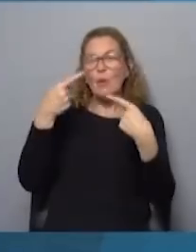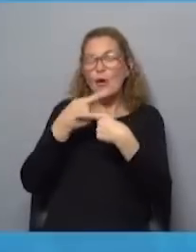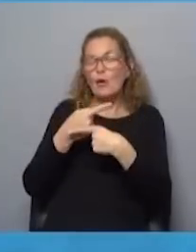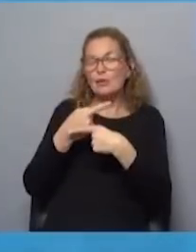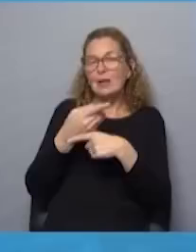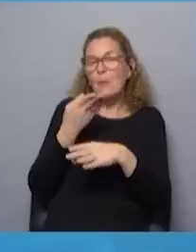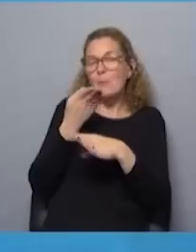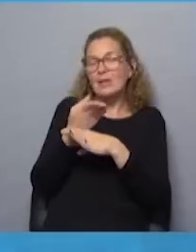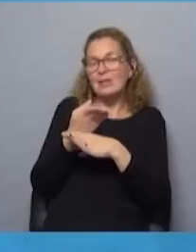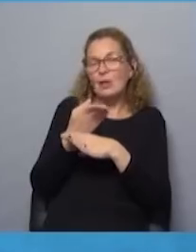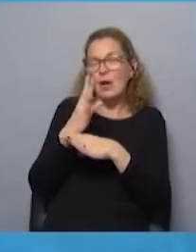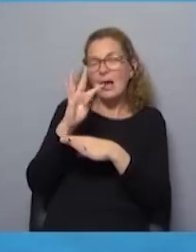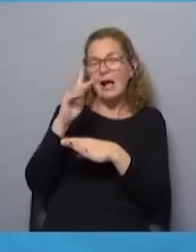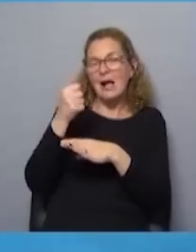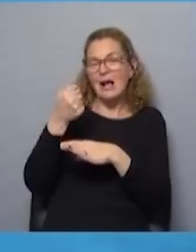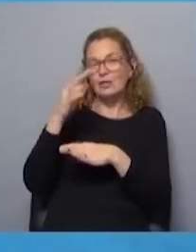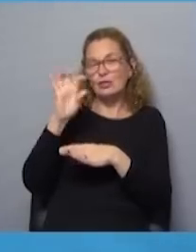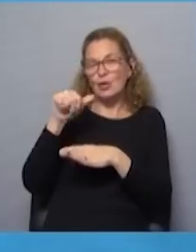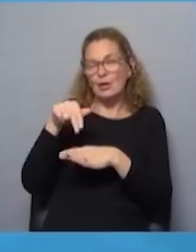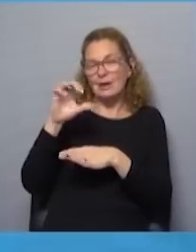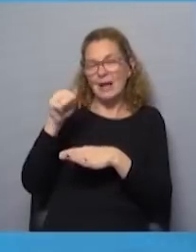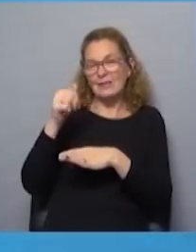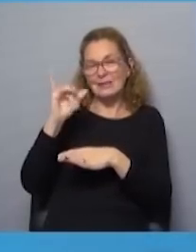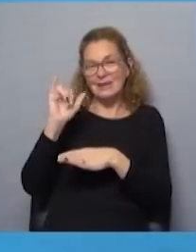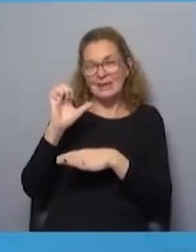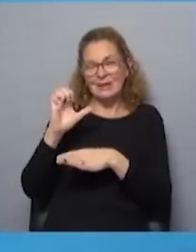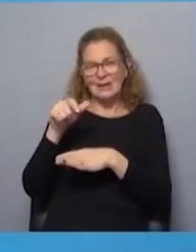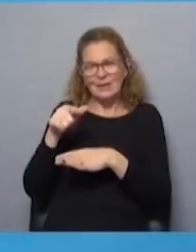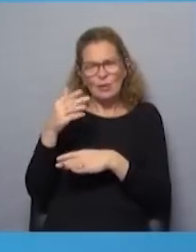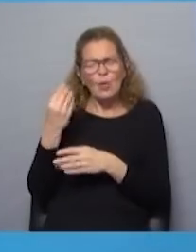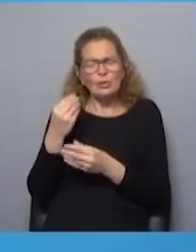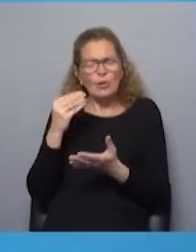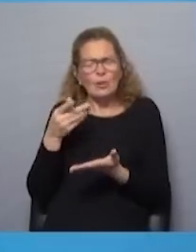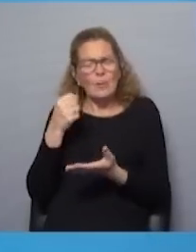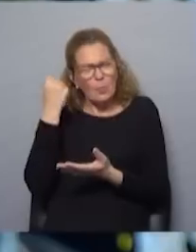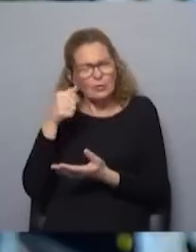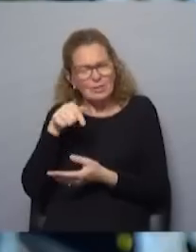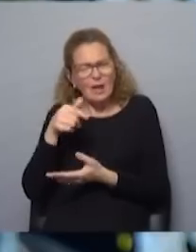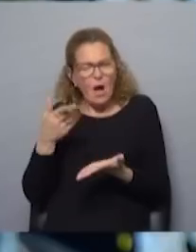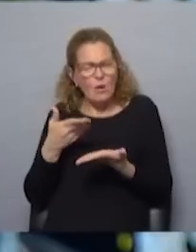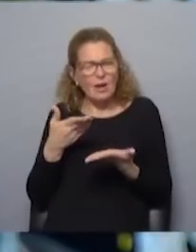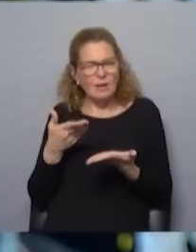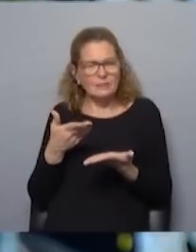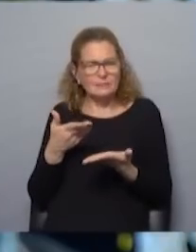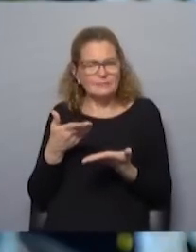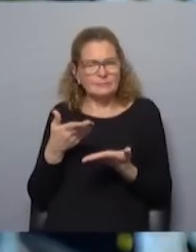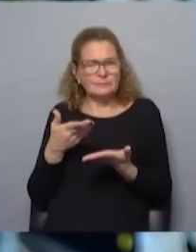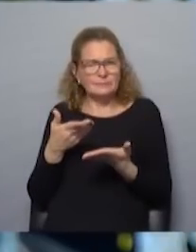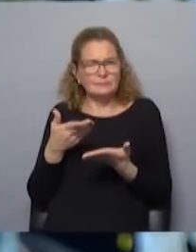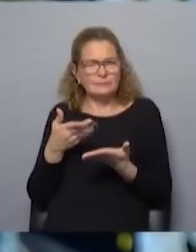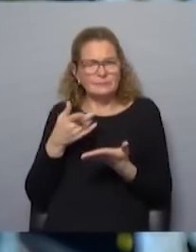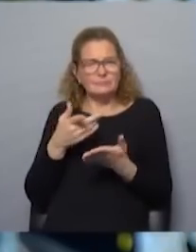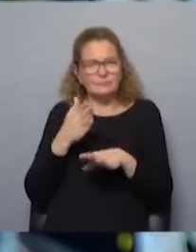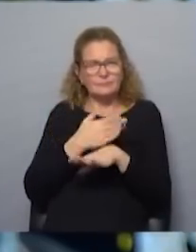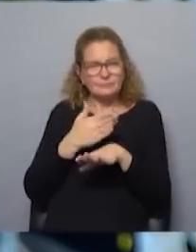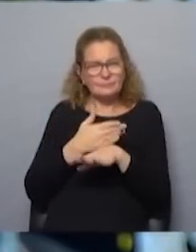pedido de catón nancy de tener prioridad en el puerto cuánto pesa ese antecedente en este caso es un antecedente